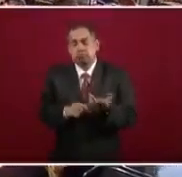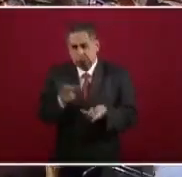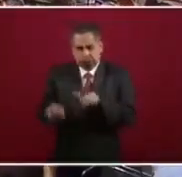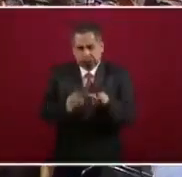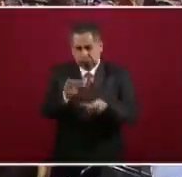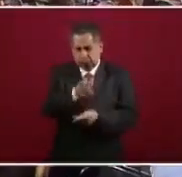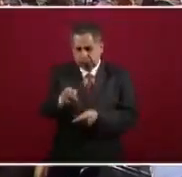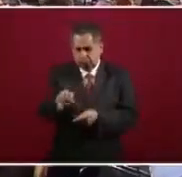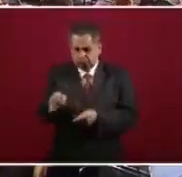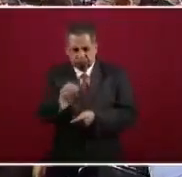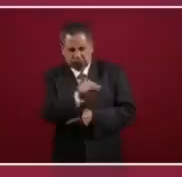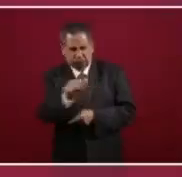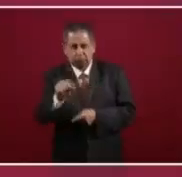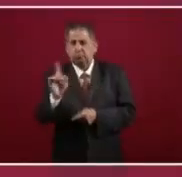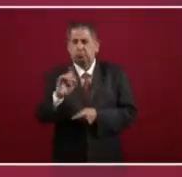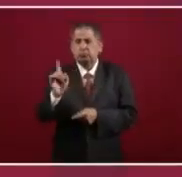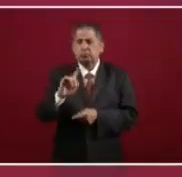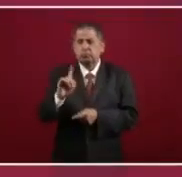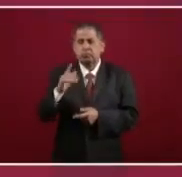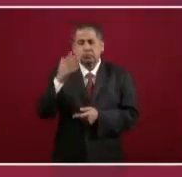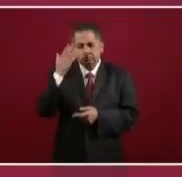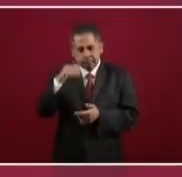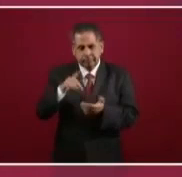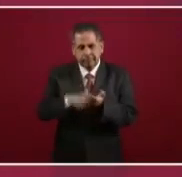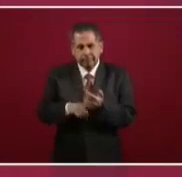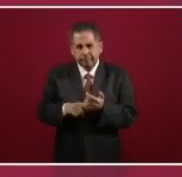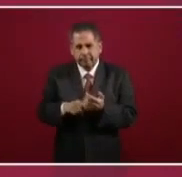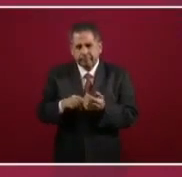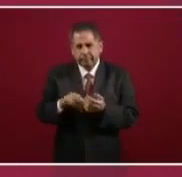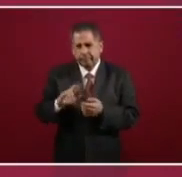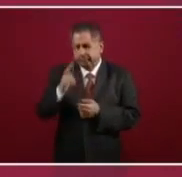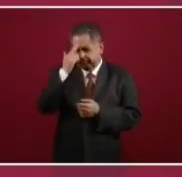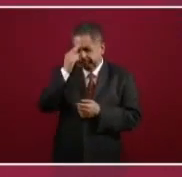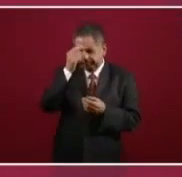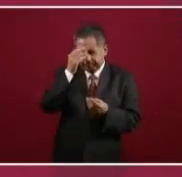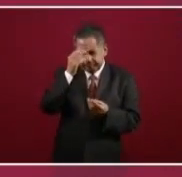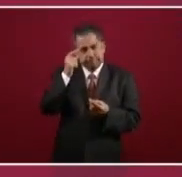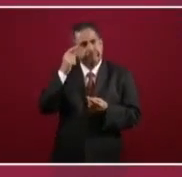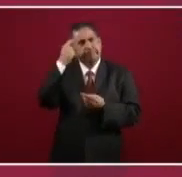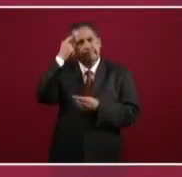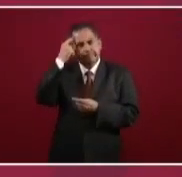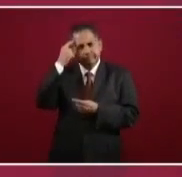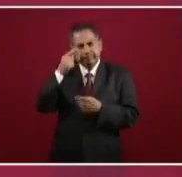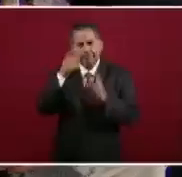lo que quiero saber es para refrescar la memoria pues